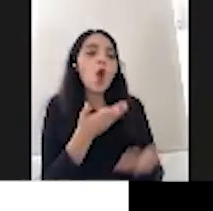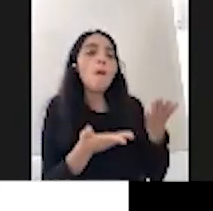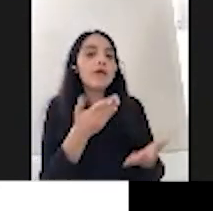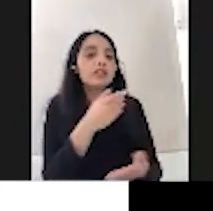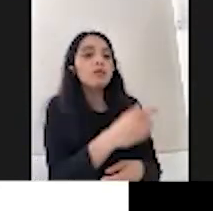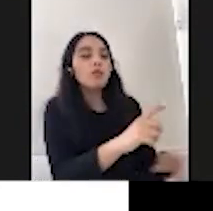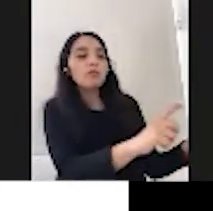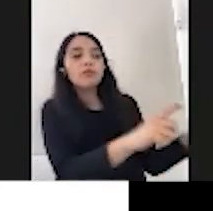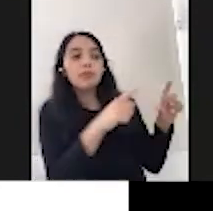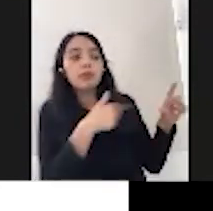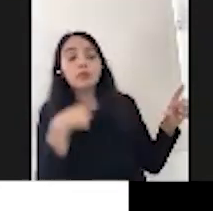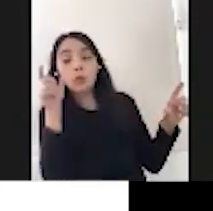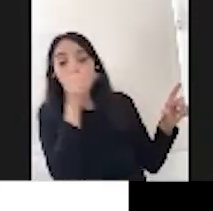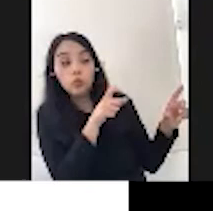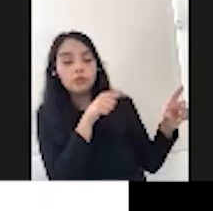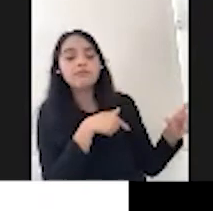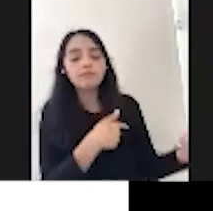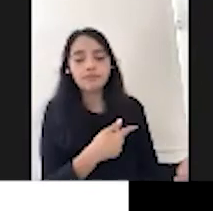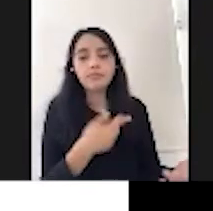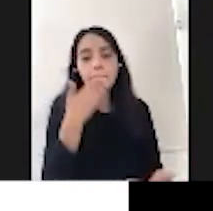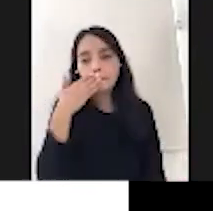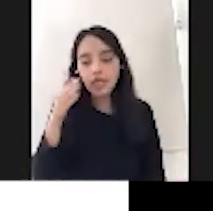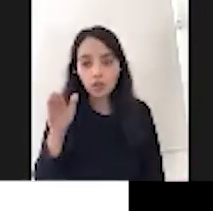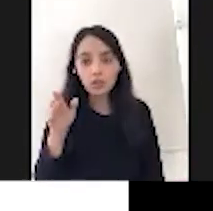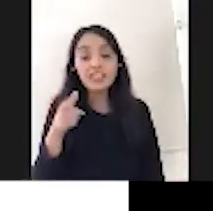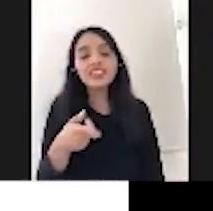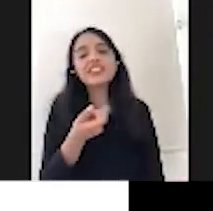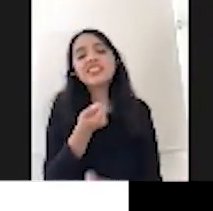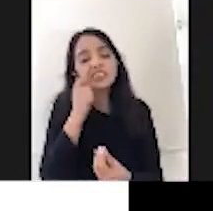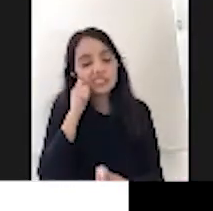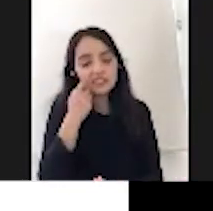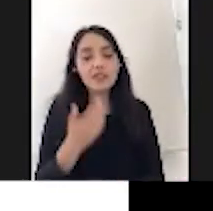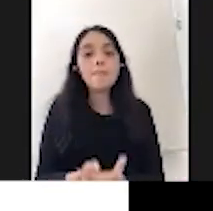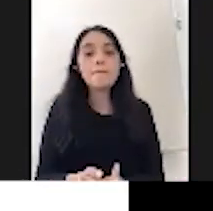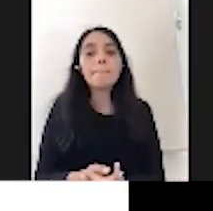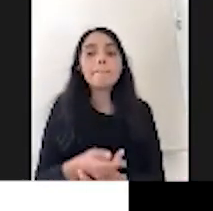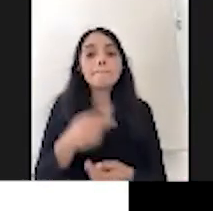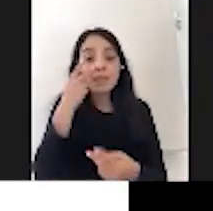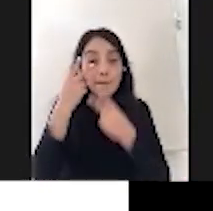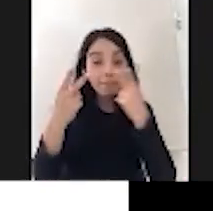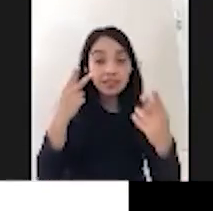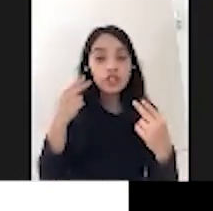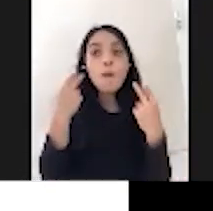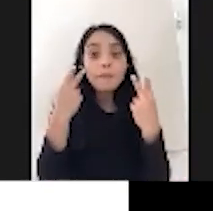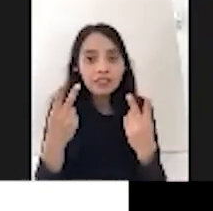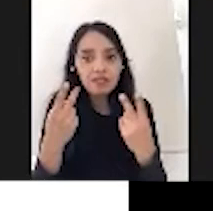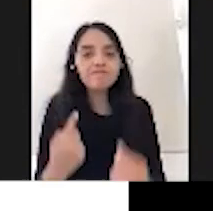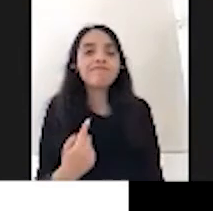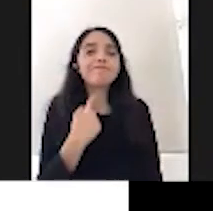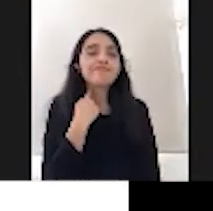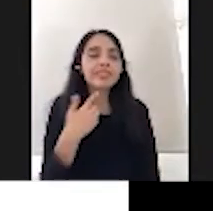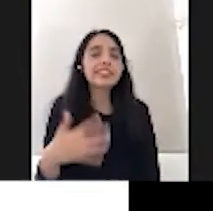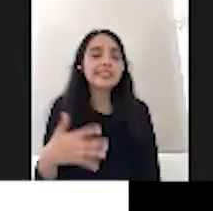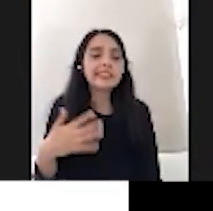las controle. Entonces, lo que esto sugiere es que esta percepción activa tiene consecuencias importantes.